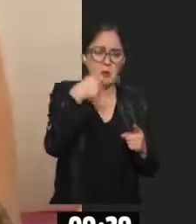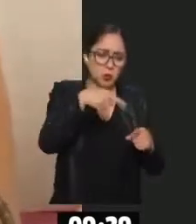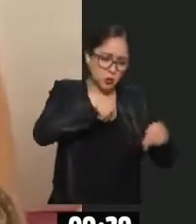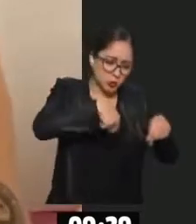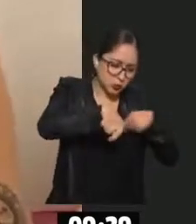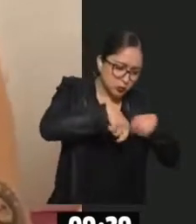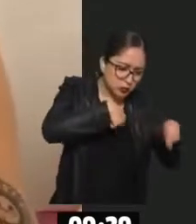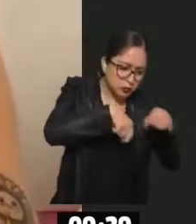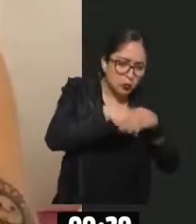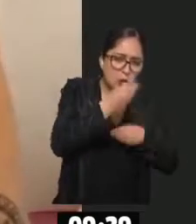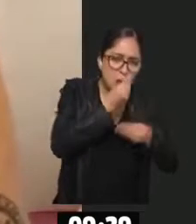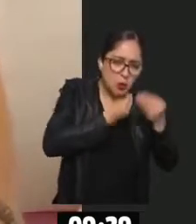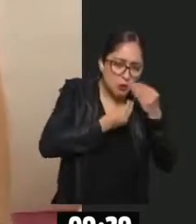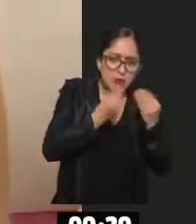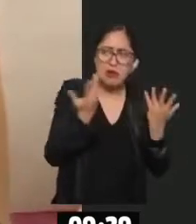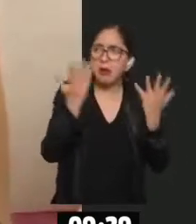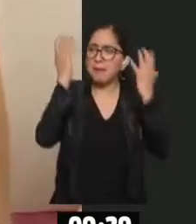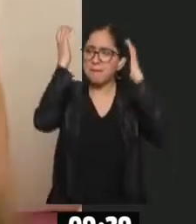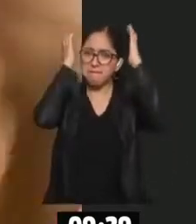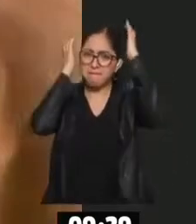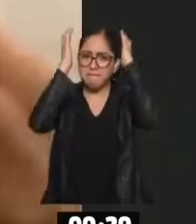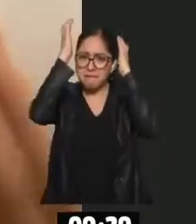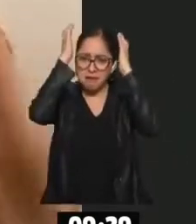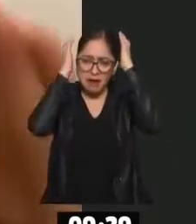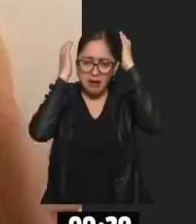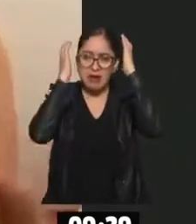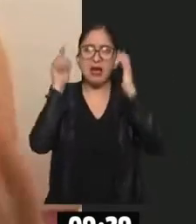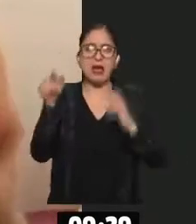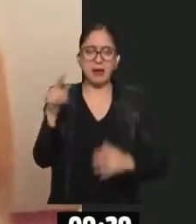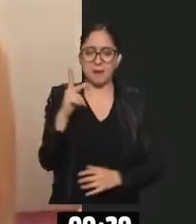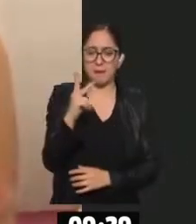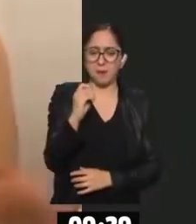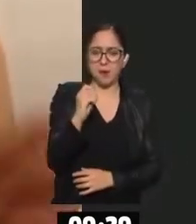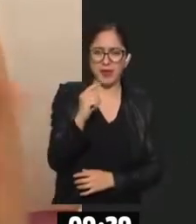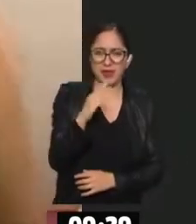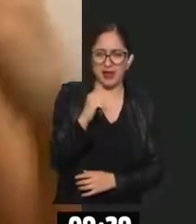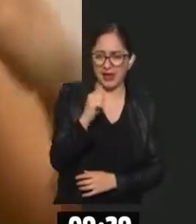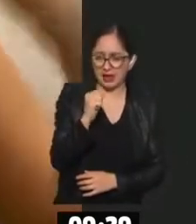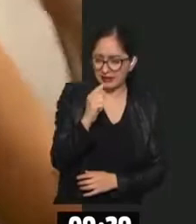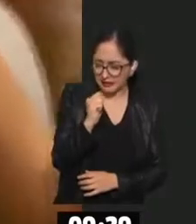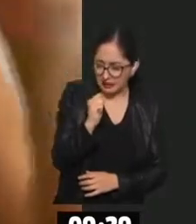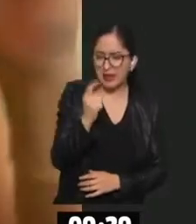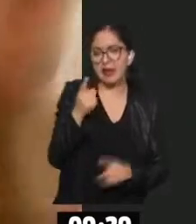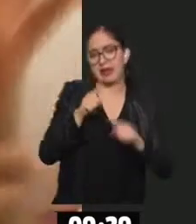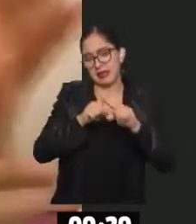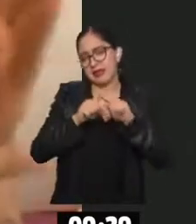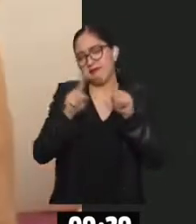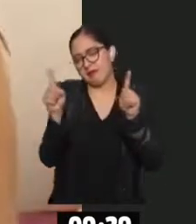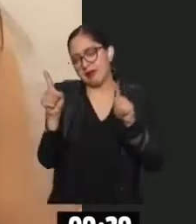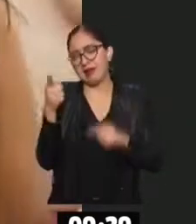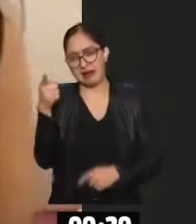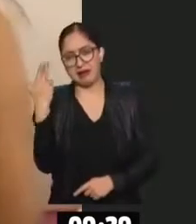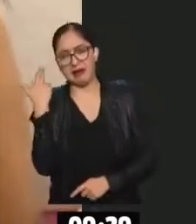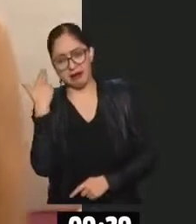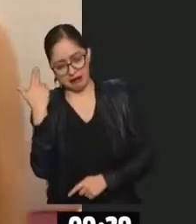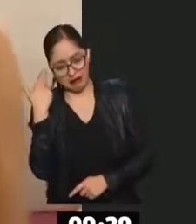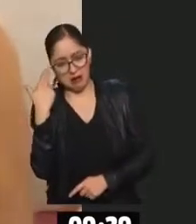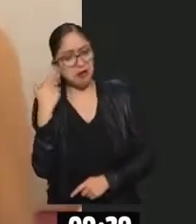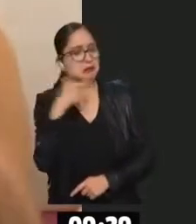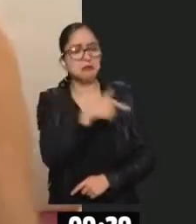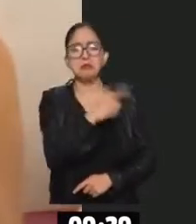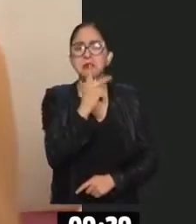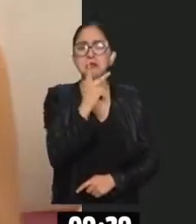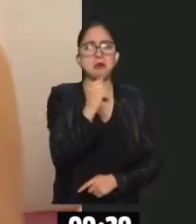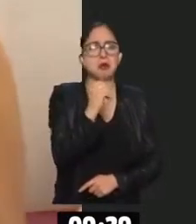bañas, mientras vas manejando. Un podcast, a diferencia de la radio, que sigue una programación, a un podcast lo